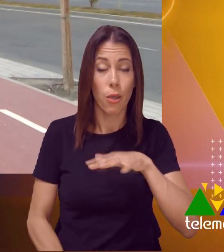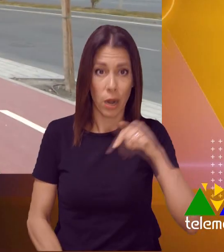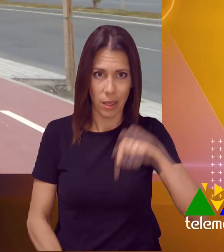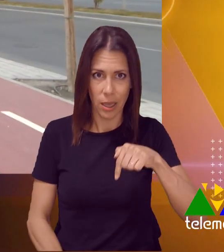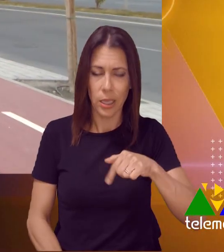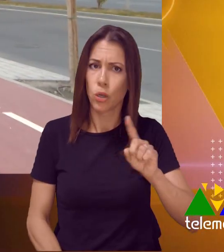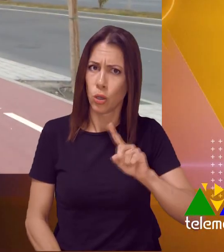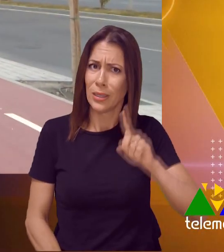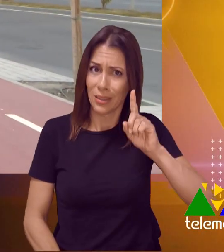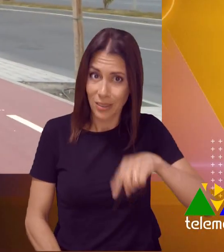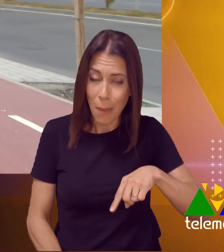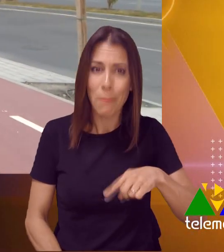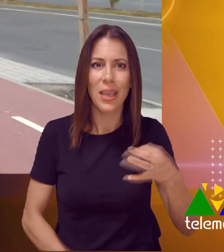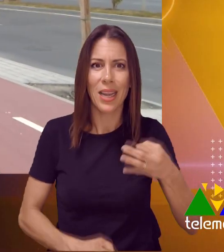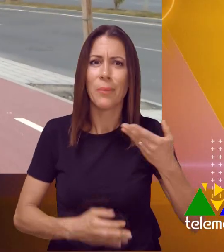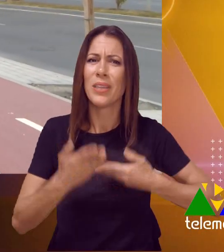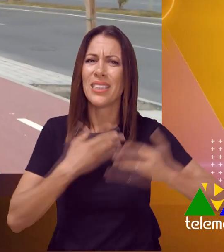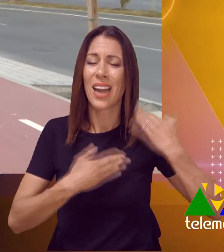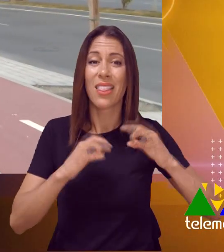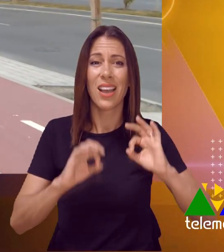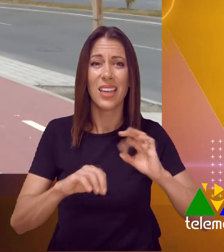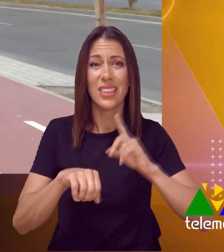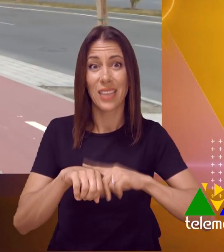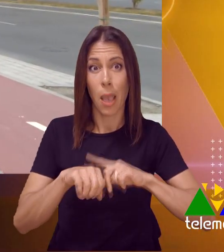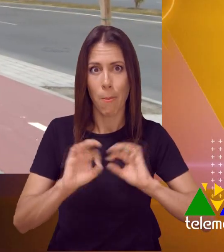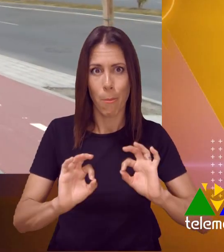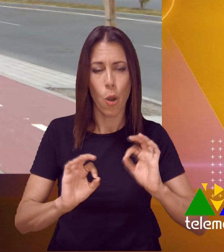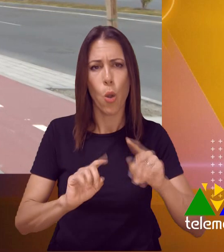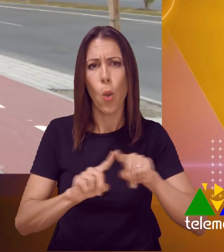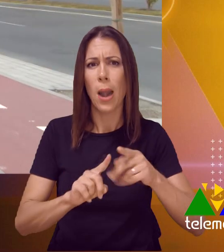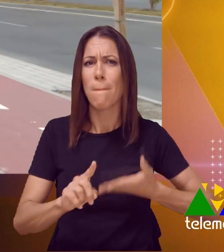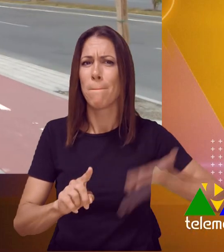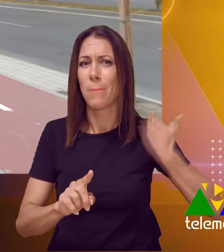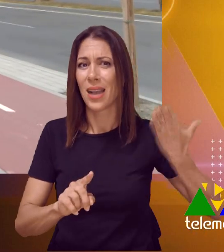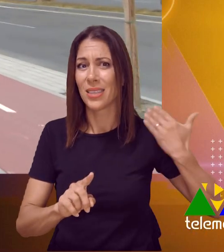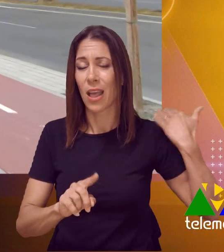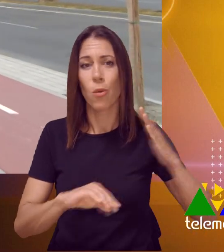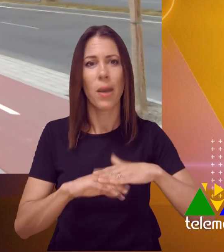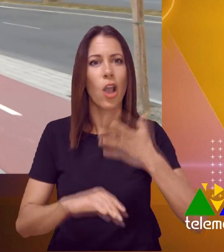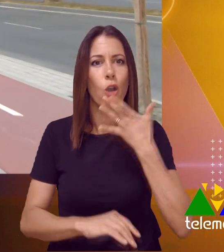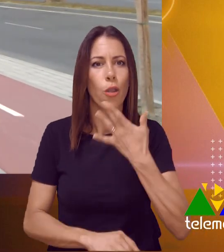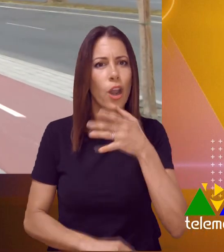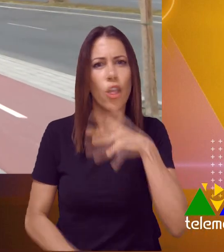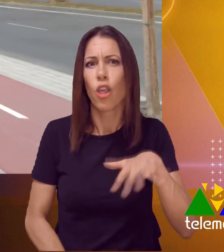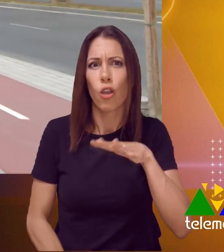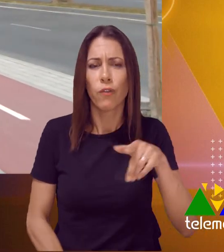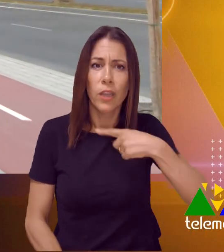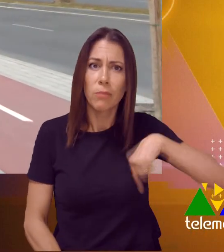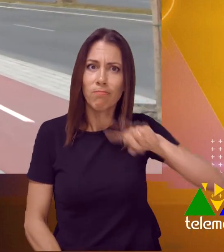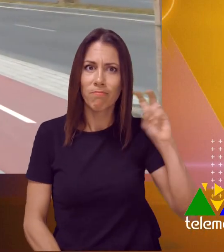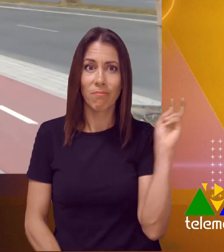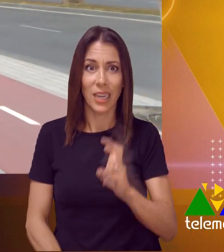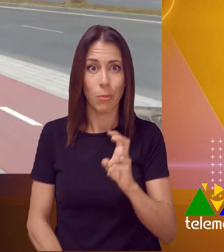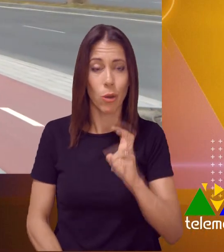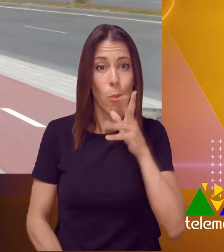municipio, sino también nos traslada en el tiempo, sobre todo al pasado, para conocer de dónde venimos. Y posiblemente